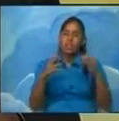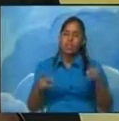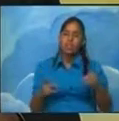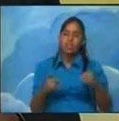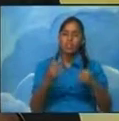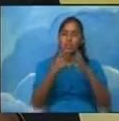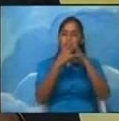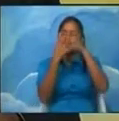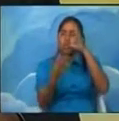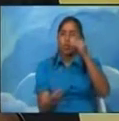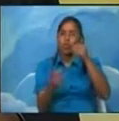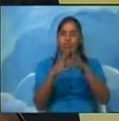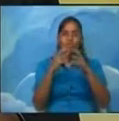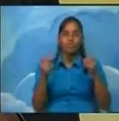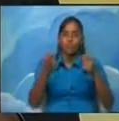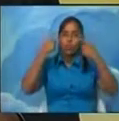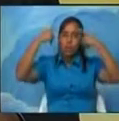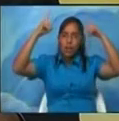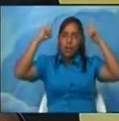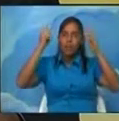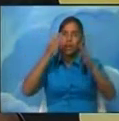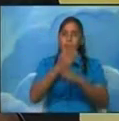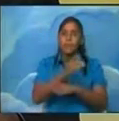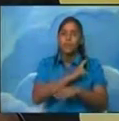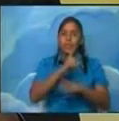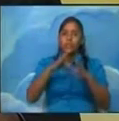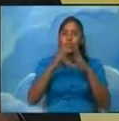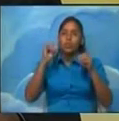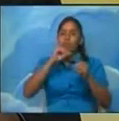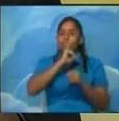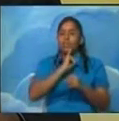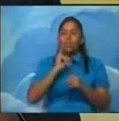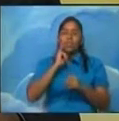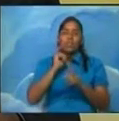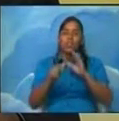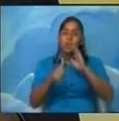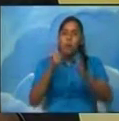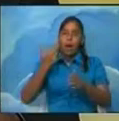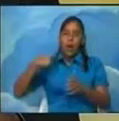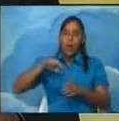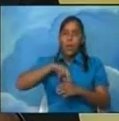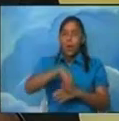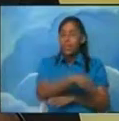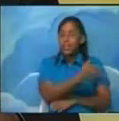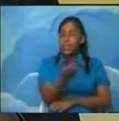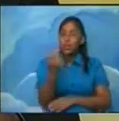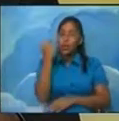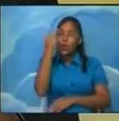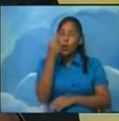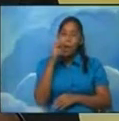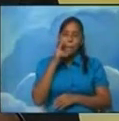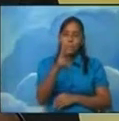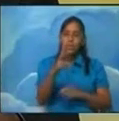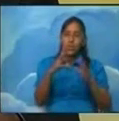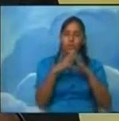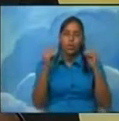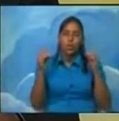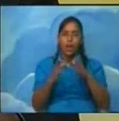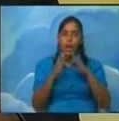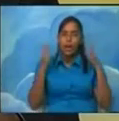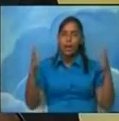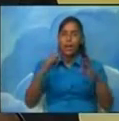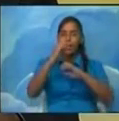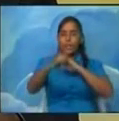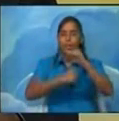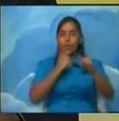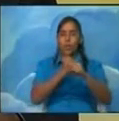todo su ganado en medio de todo Israel. Mas vuestros ojos han visto todas las grandes